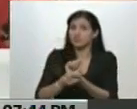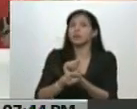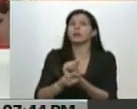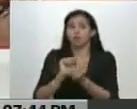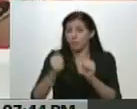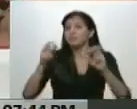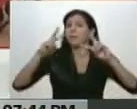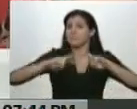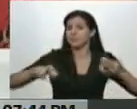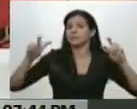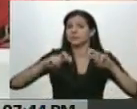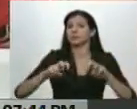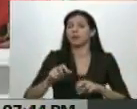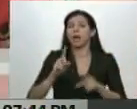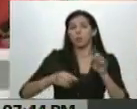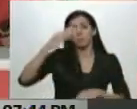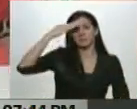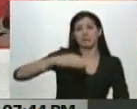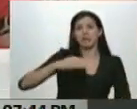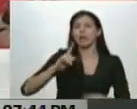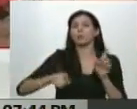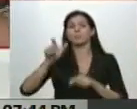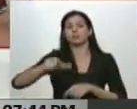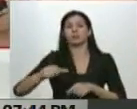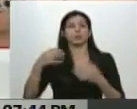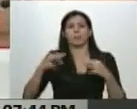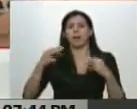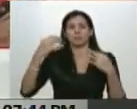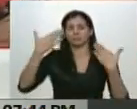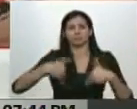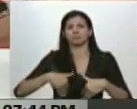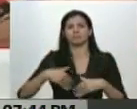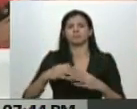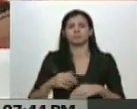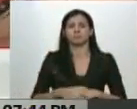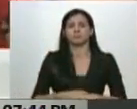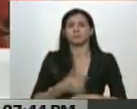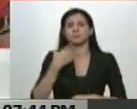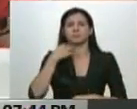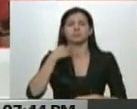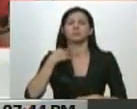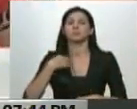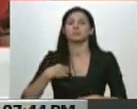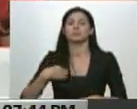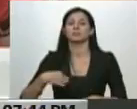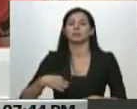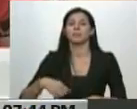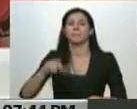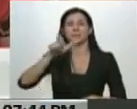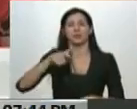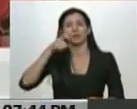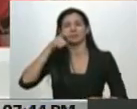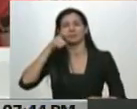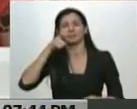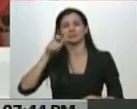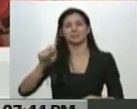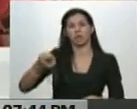investigadas, civiles y militares. Nosotros, en solamente puros funcionarios de custodia, que son